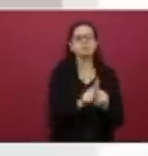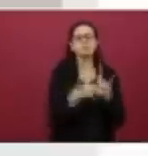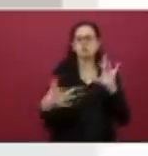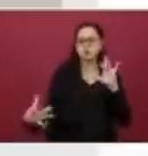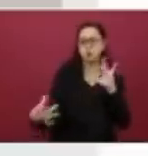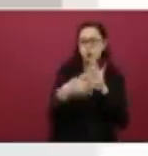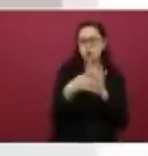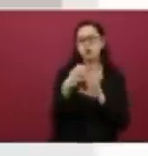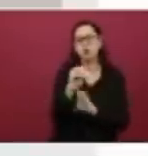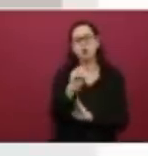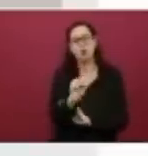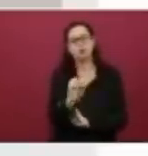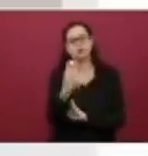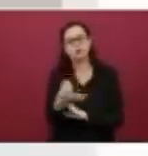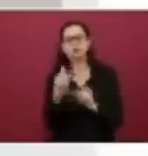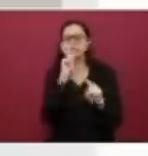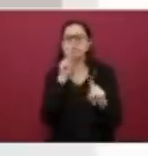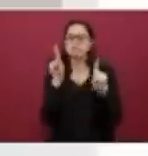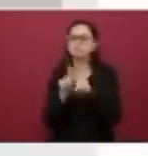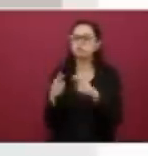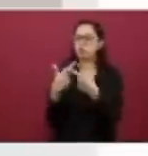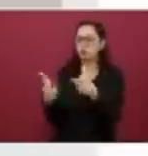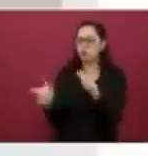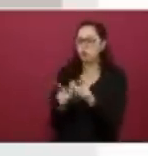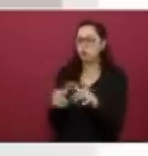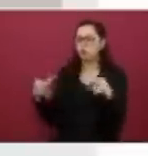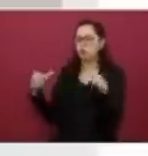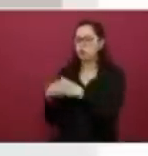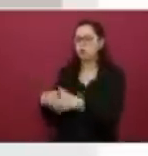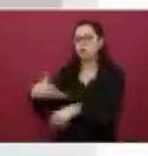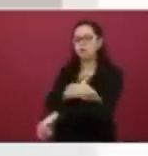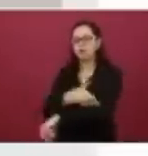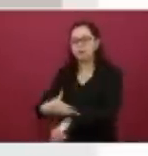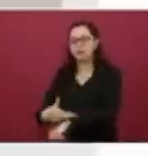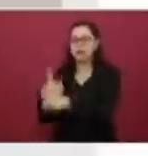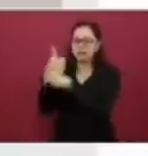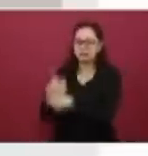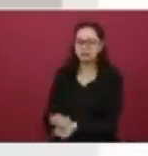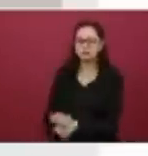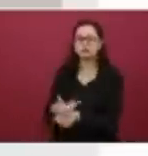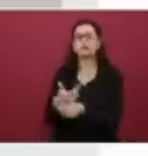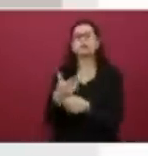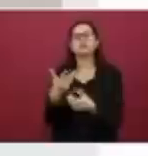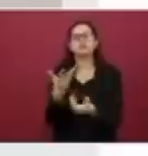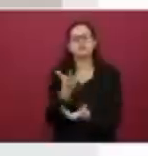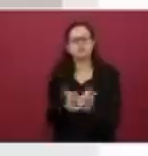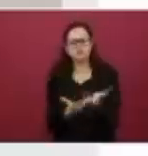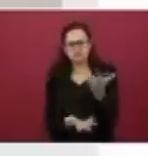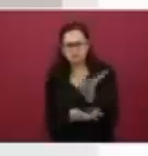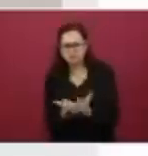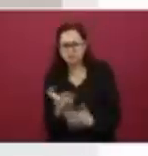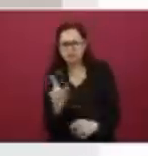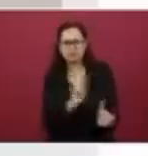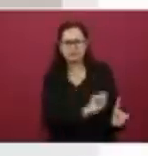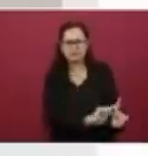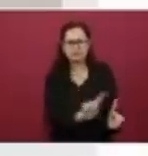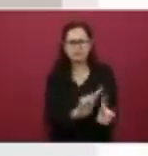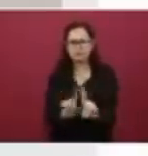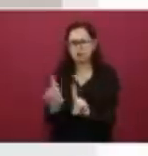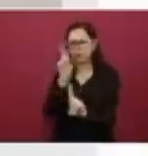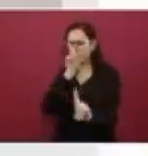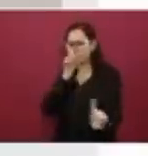de la sociedad civil como con los colectivos y familiares de las víctimas y las acciones focalizadas